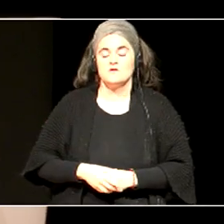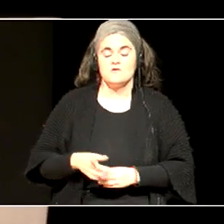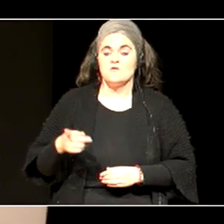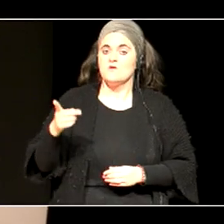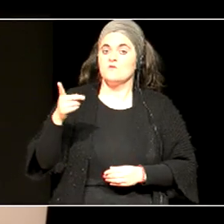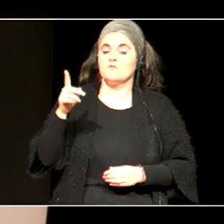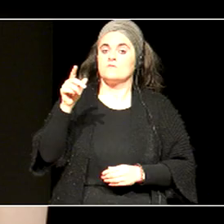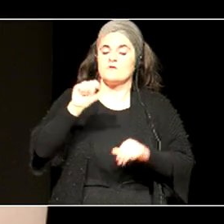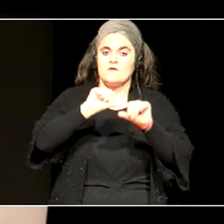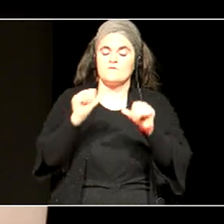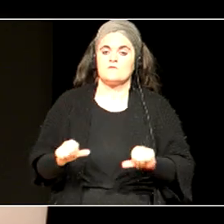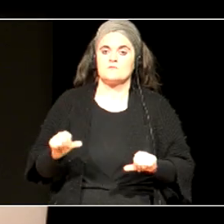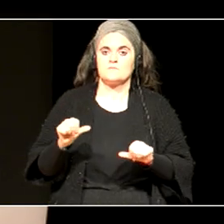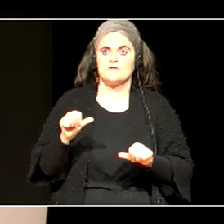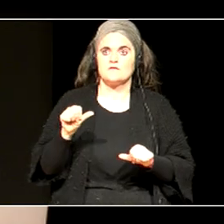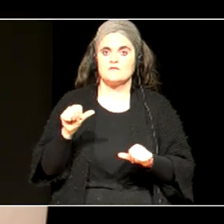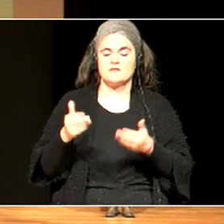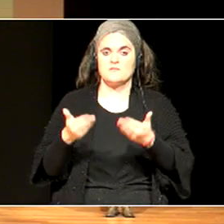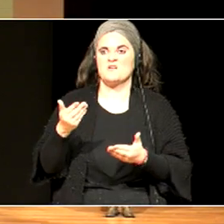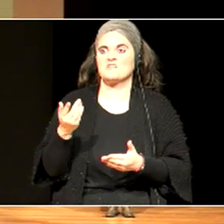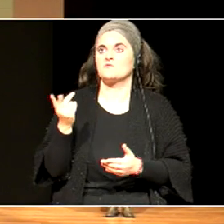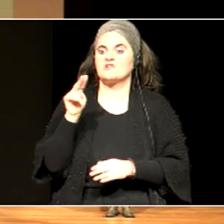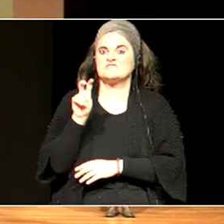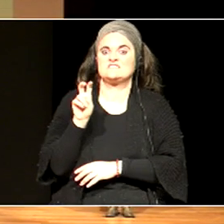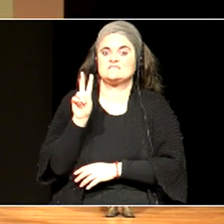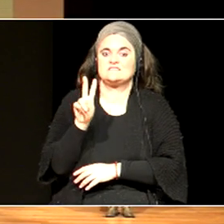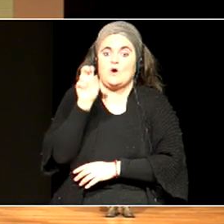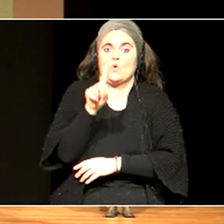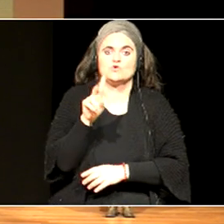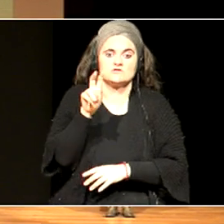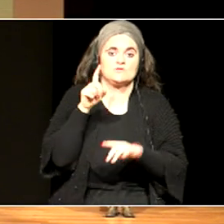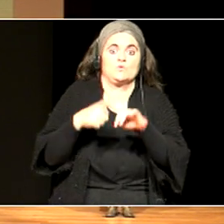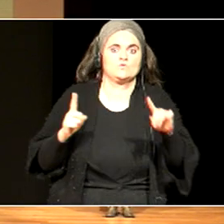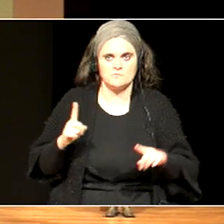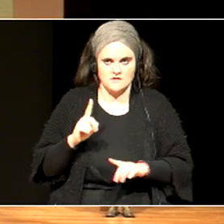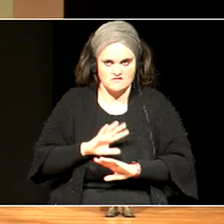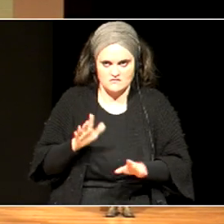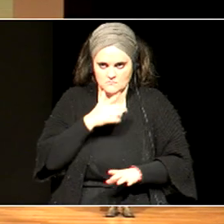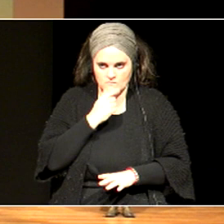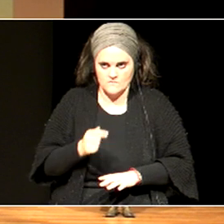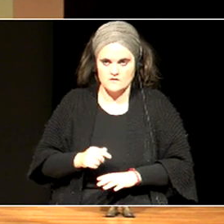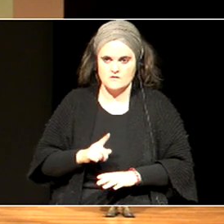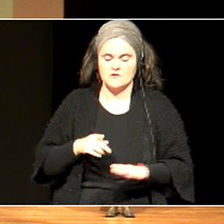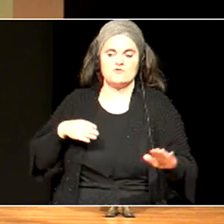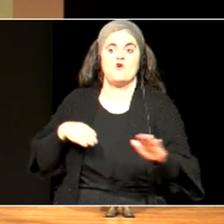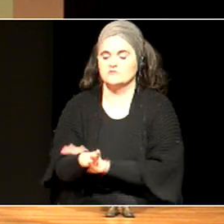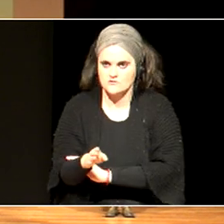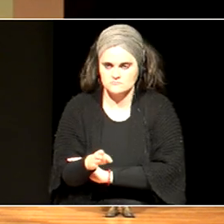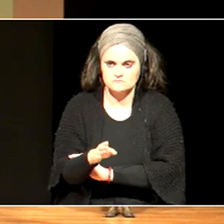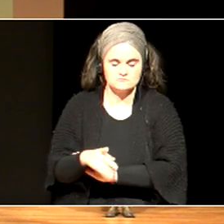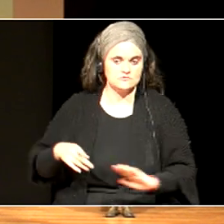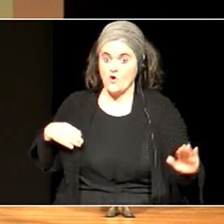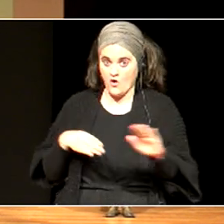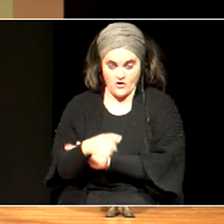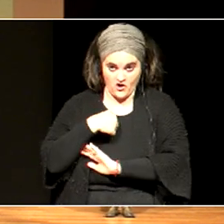medio segundo que yo lo hago más o menos y en segundo segundo y medio de un centro educativo que es nada más que entro yo nada más